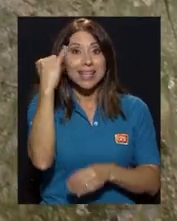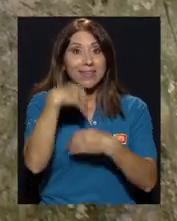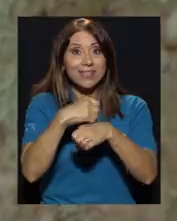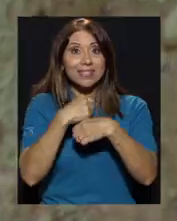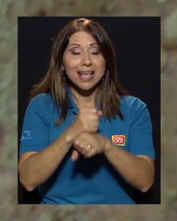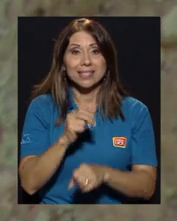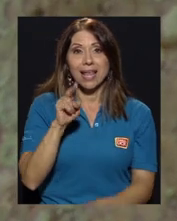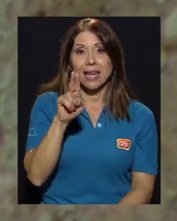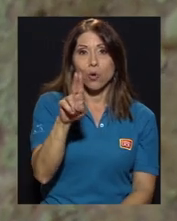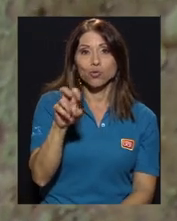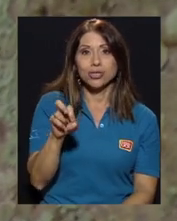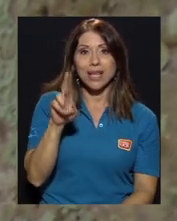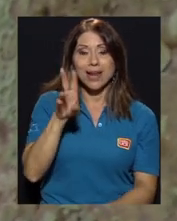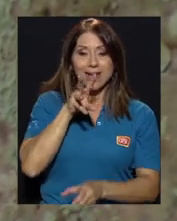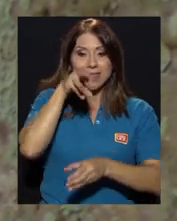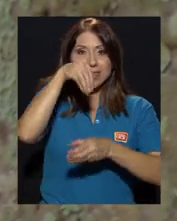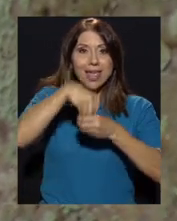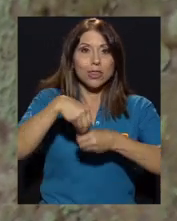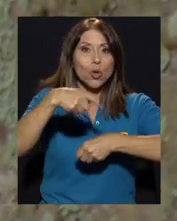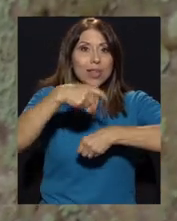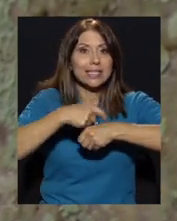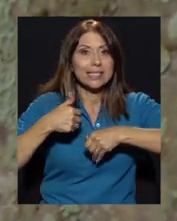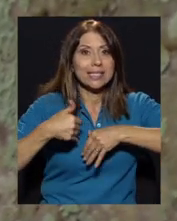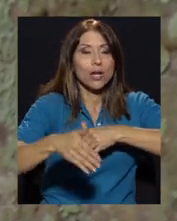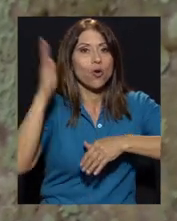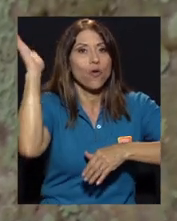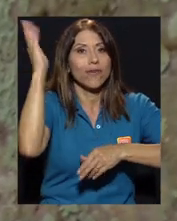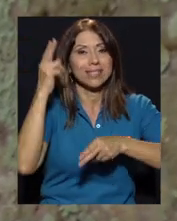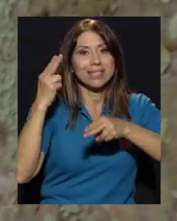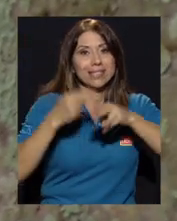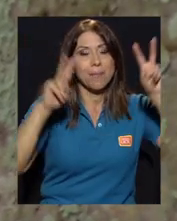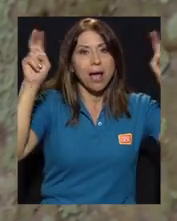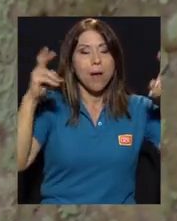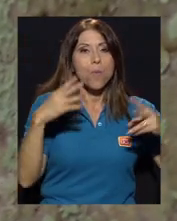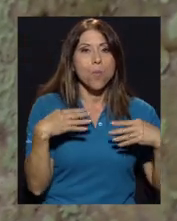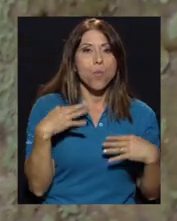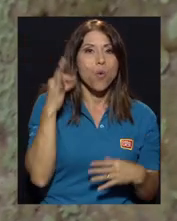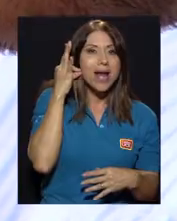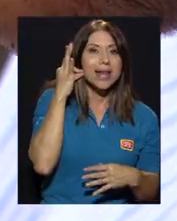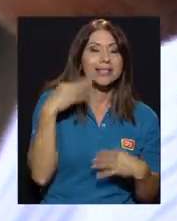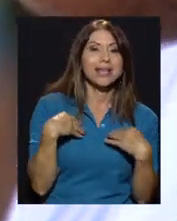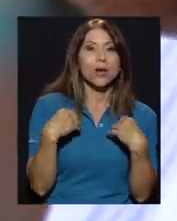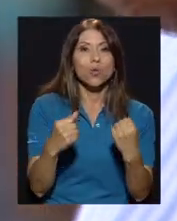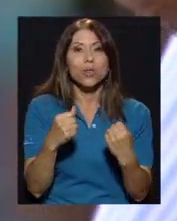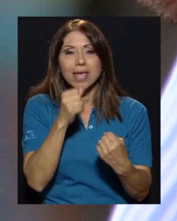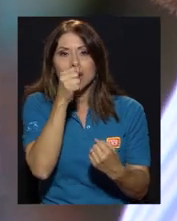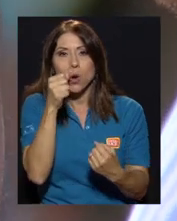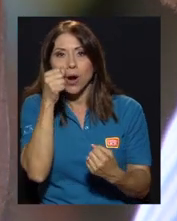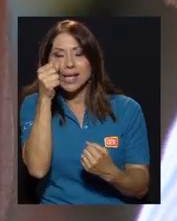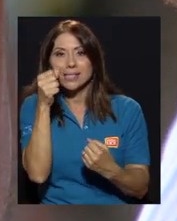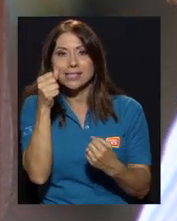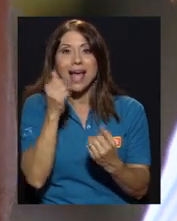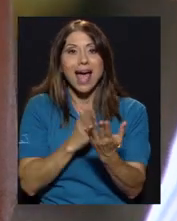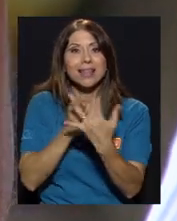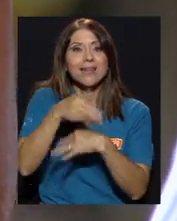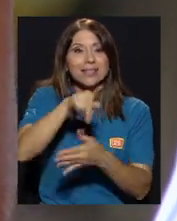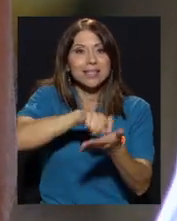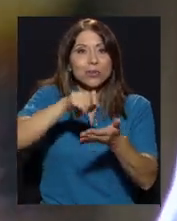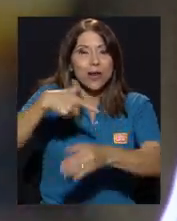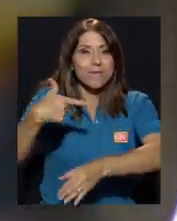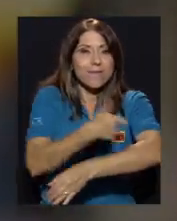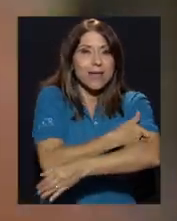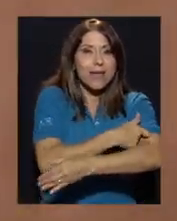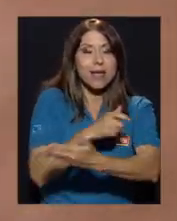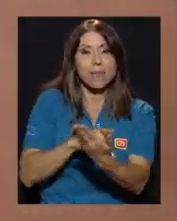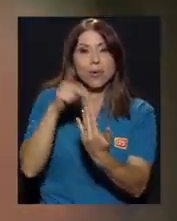a cabo en la UCR dentro del ciclo de conferencias Mujer, Salud y Drogas, a través de la Escuela de Enfermería y el Programa